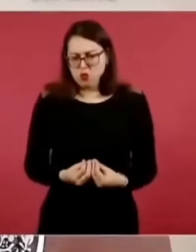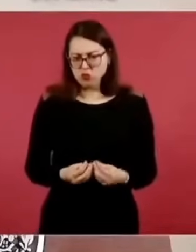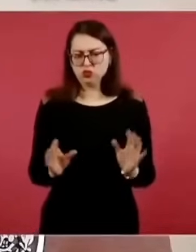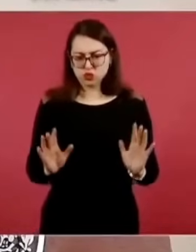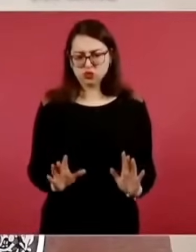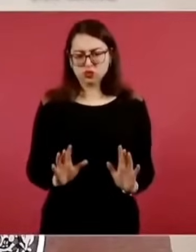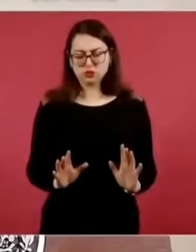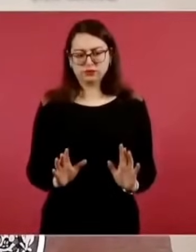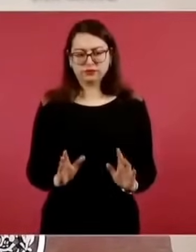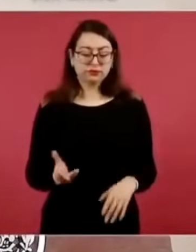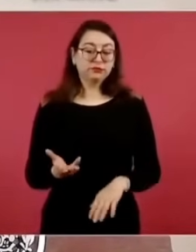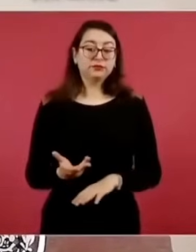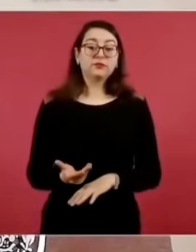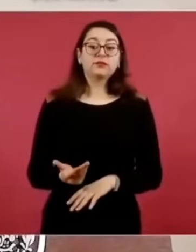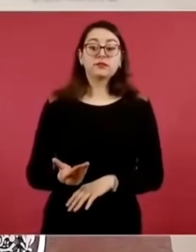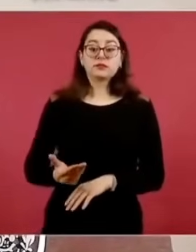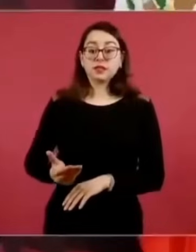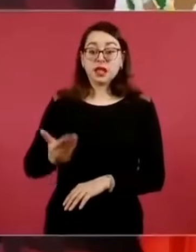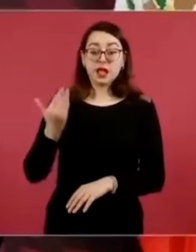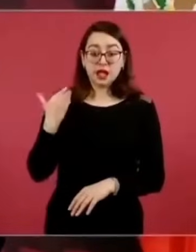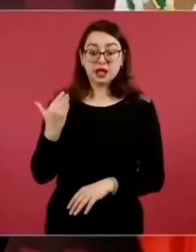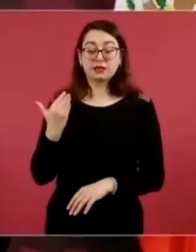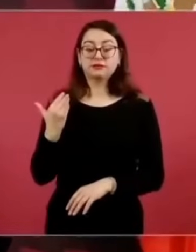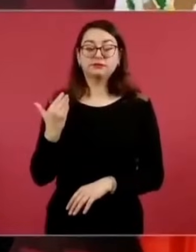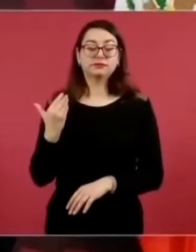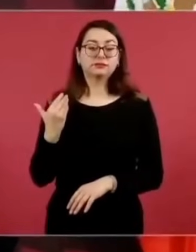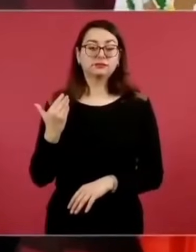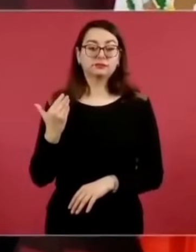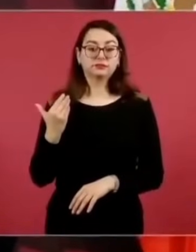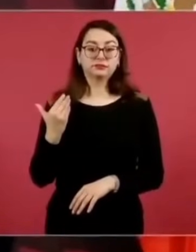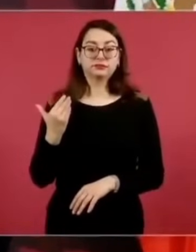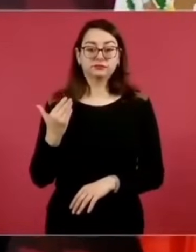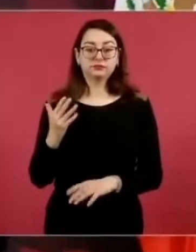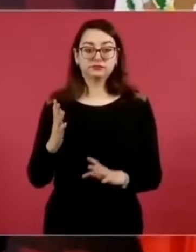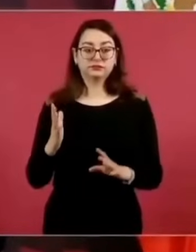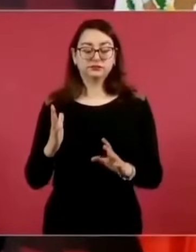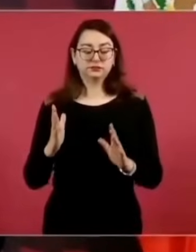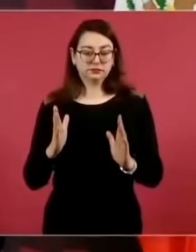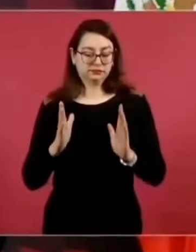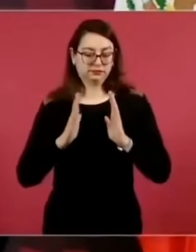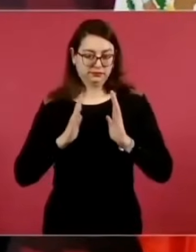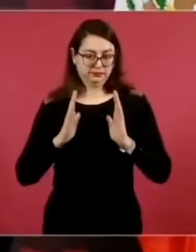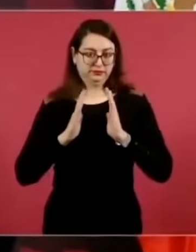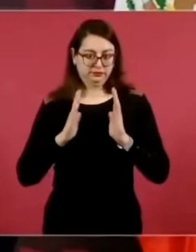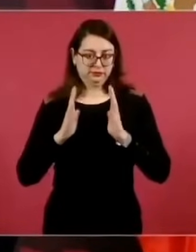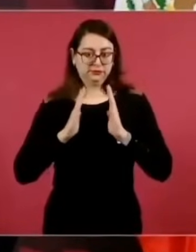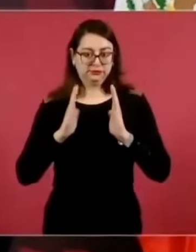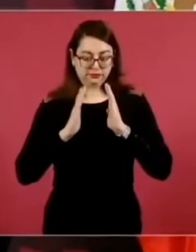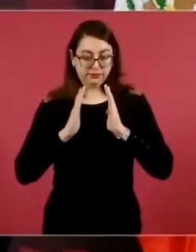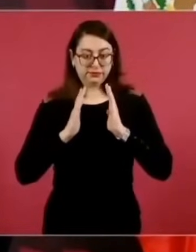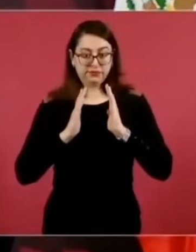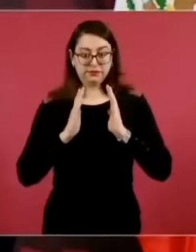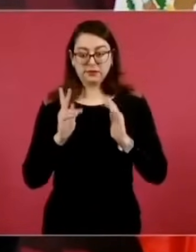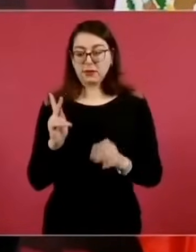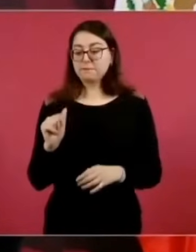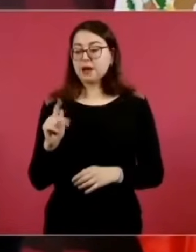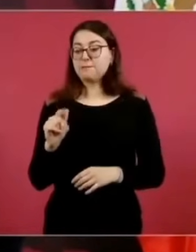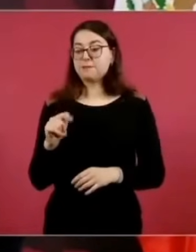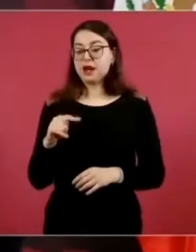era capitán, encargado de la zona militar de